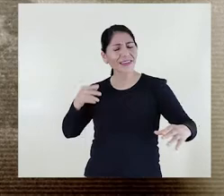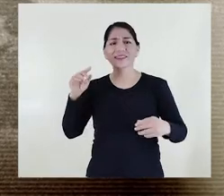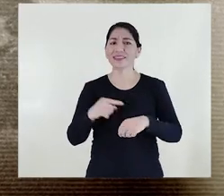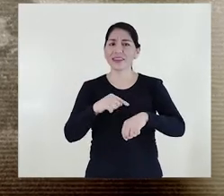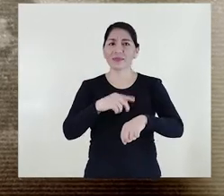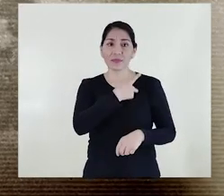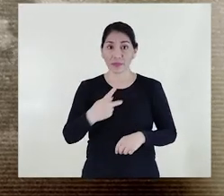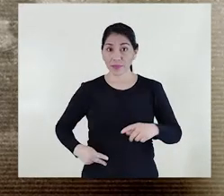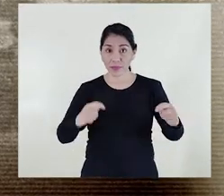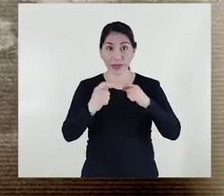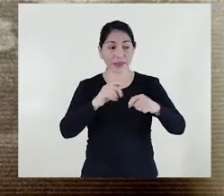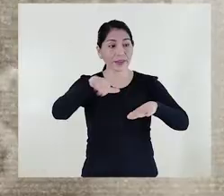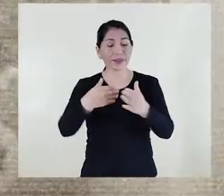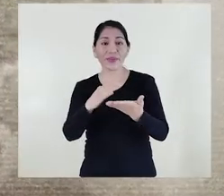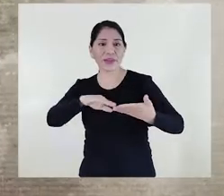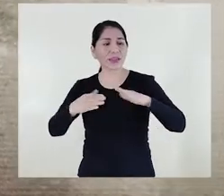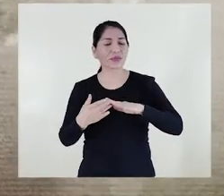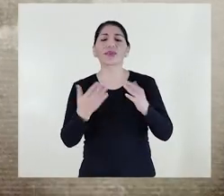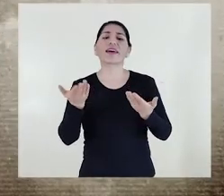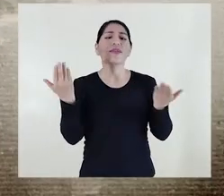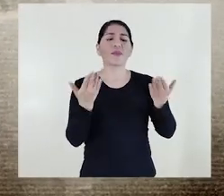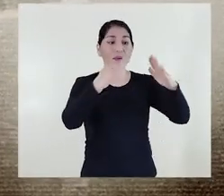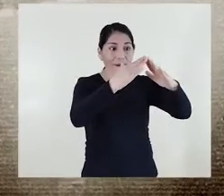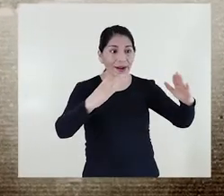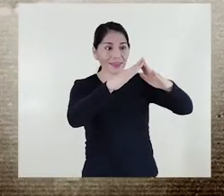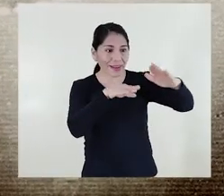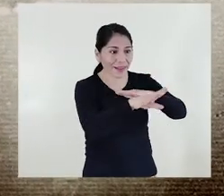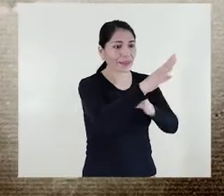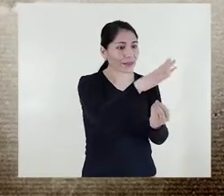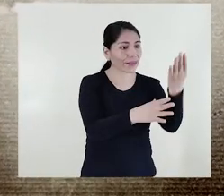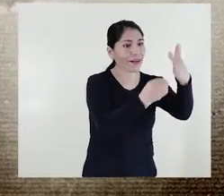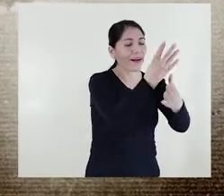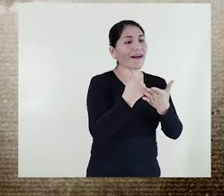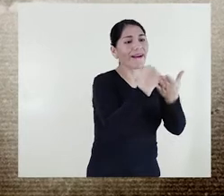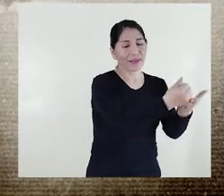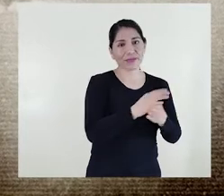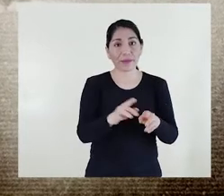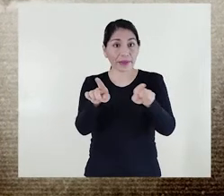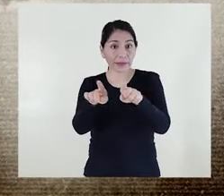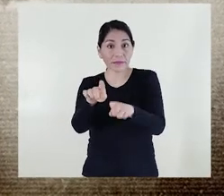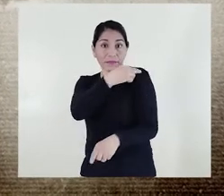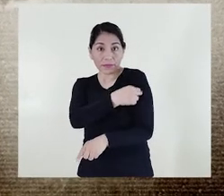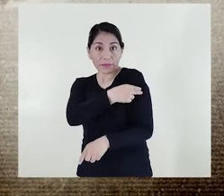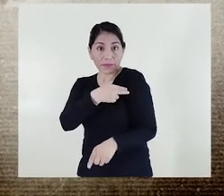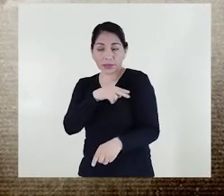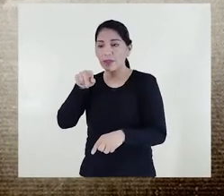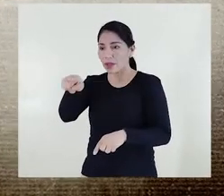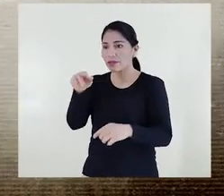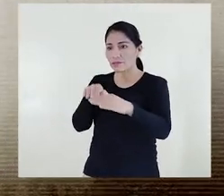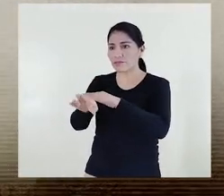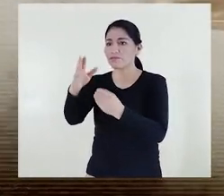facultad. Está atada con la historia virreinal de la ciudad de cuando cada casa tenía una huerta en su interior para su sostenimiento. De la